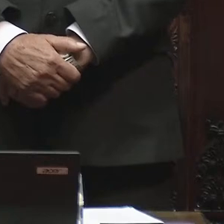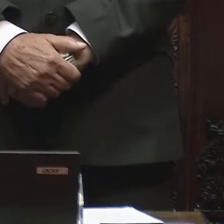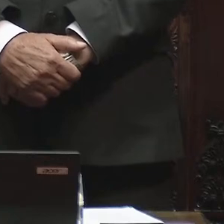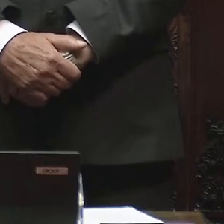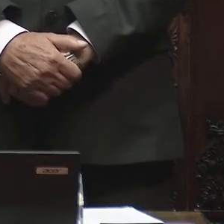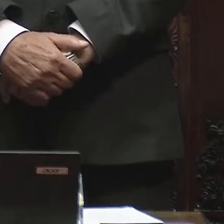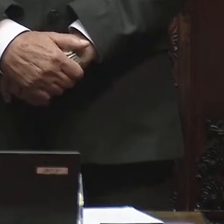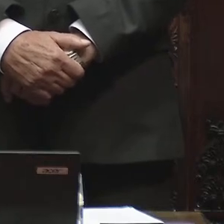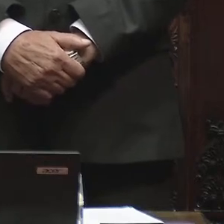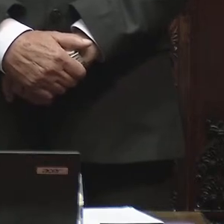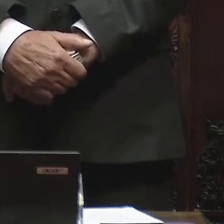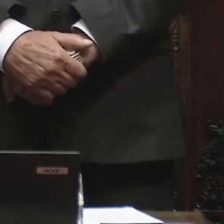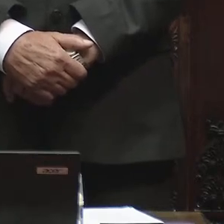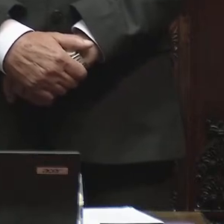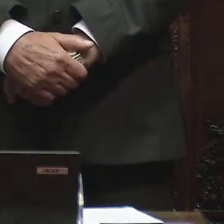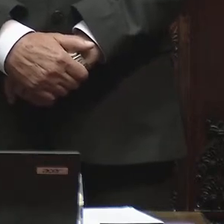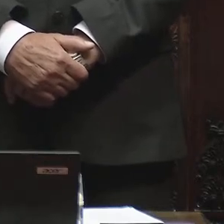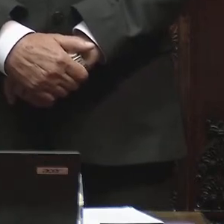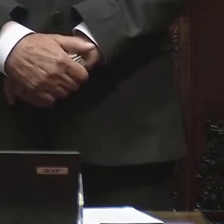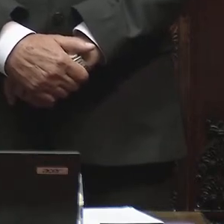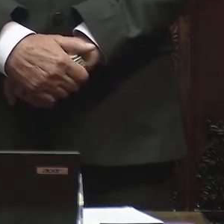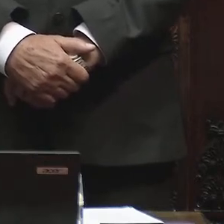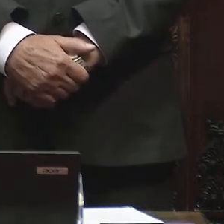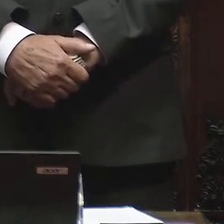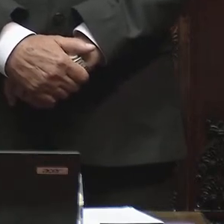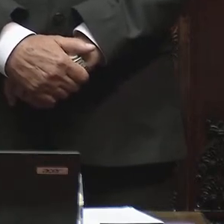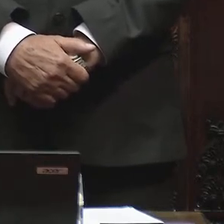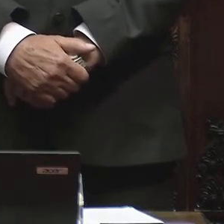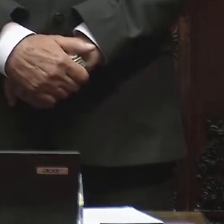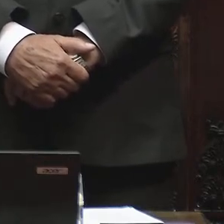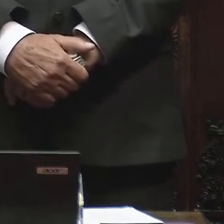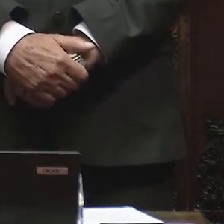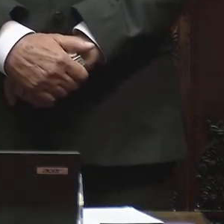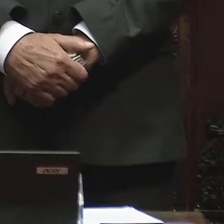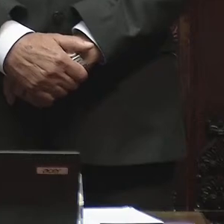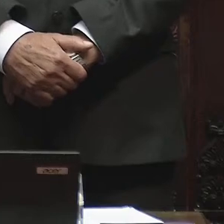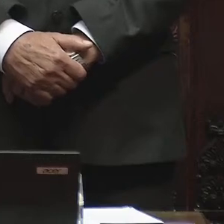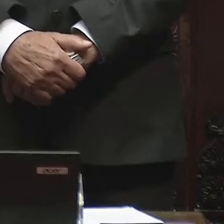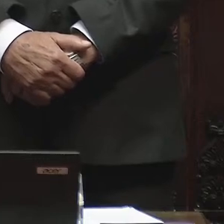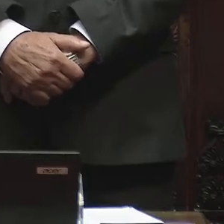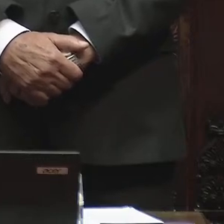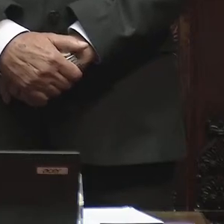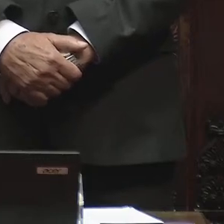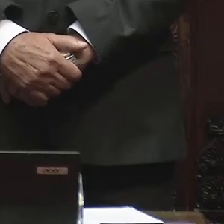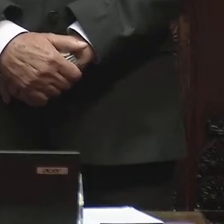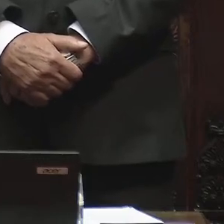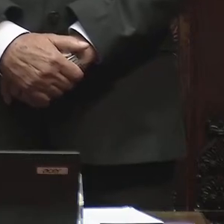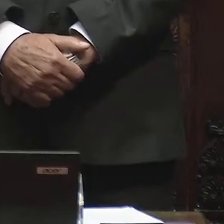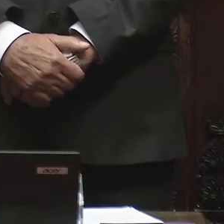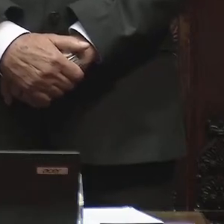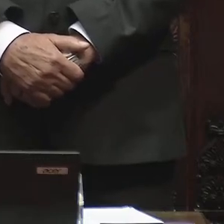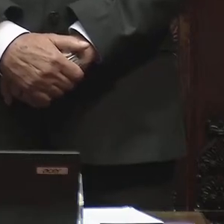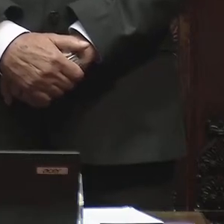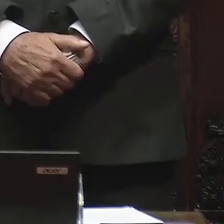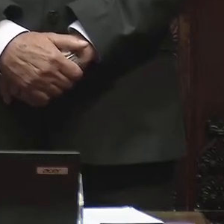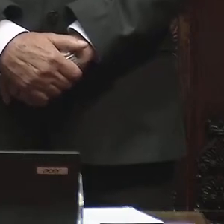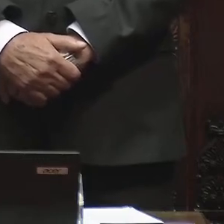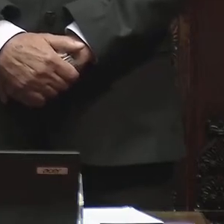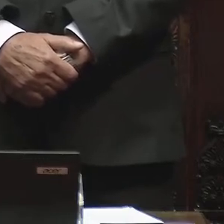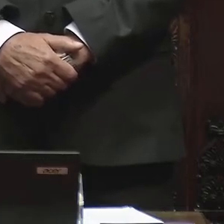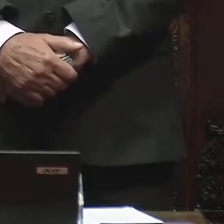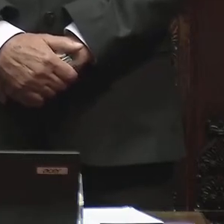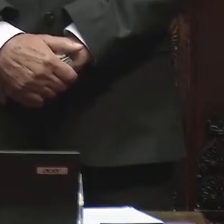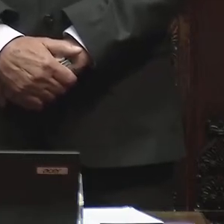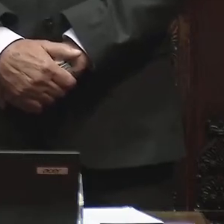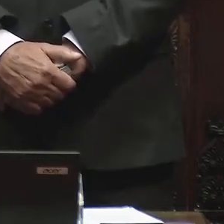y del presidente de antel muchas gracias por estar